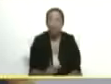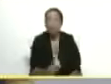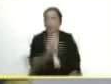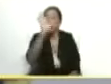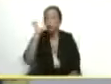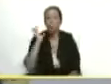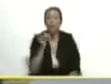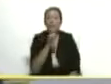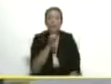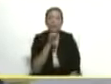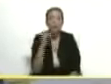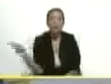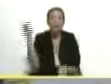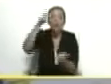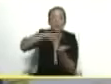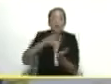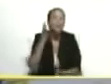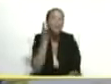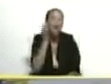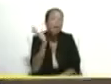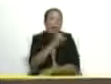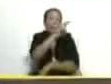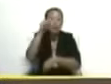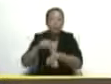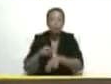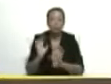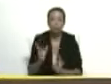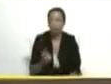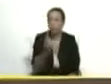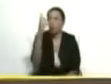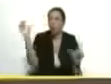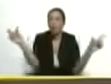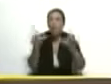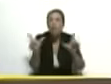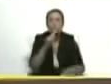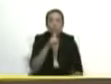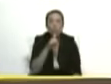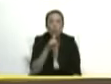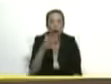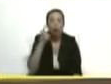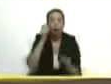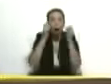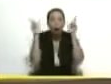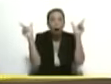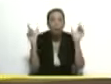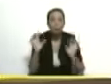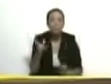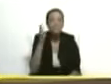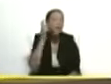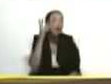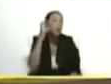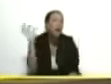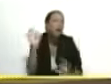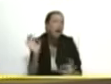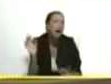Era noticia cuando llegó la primera mujer al Congreso. Llegó una mujer por allá y ni la oían, ni le dan la palabra.